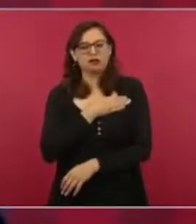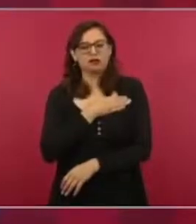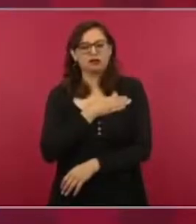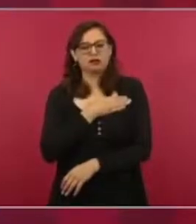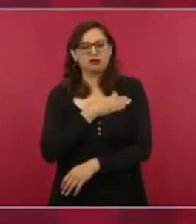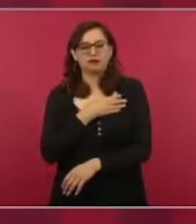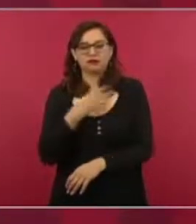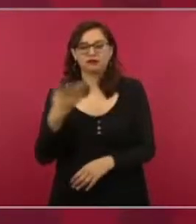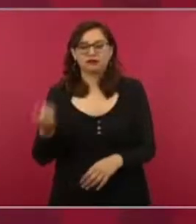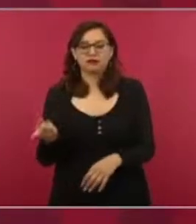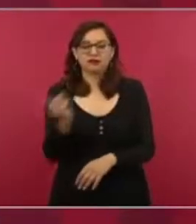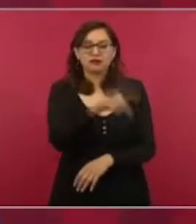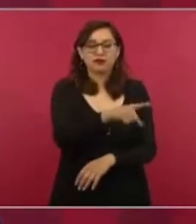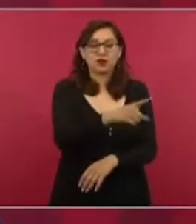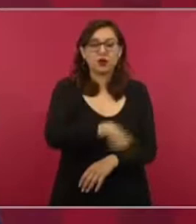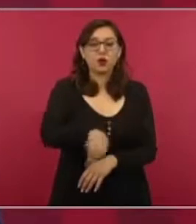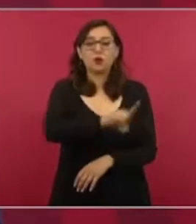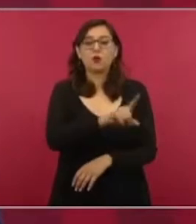sucios políticos